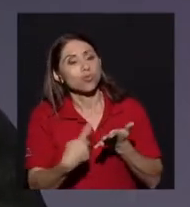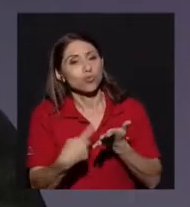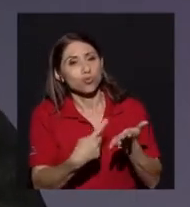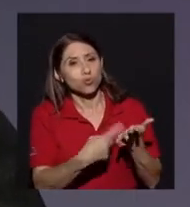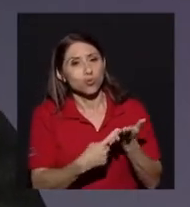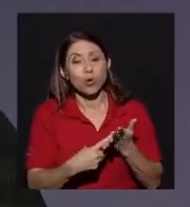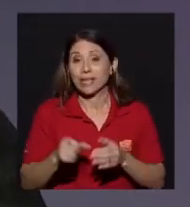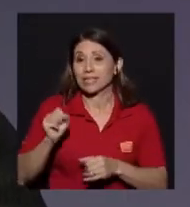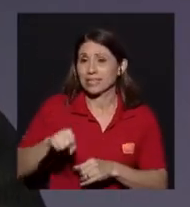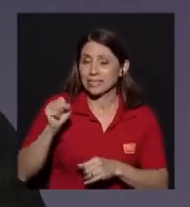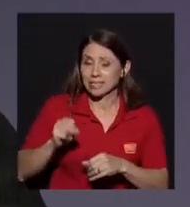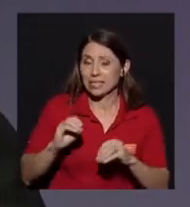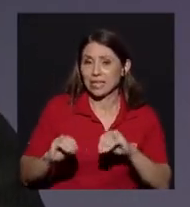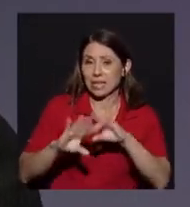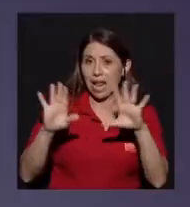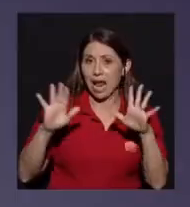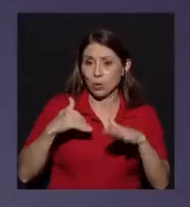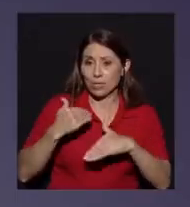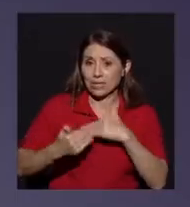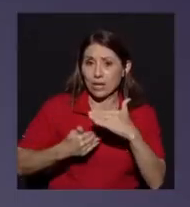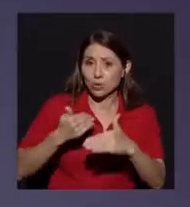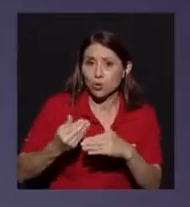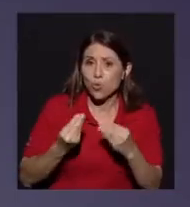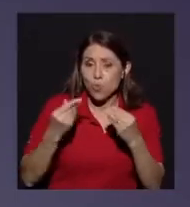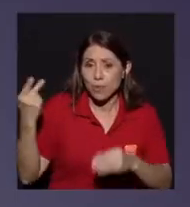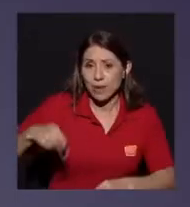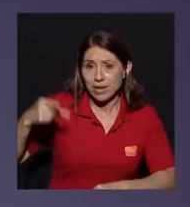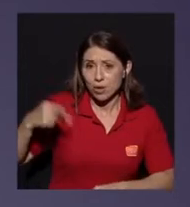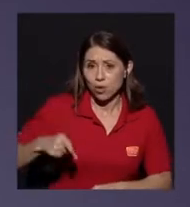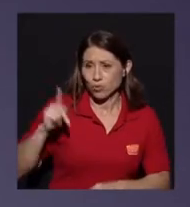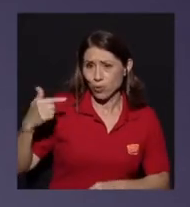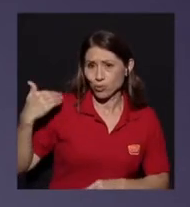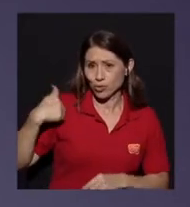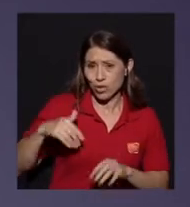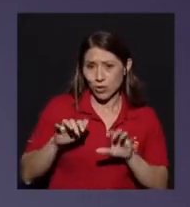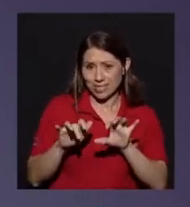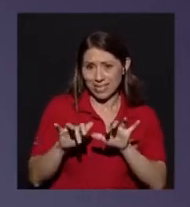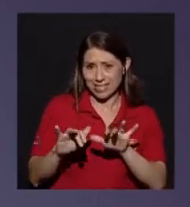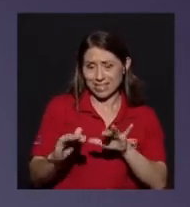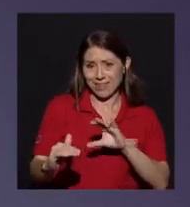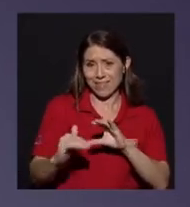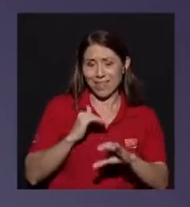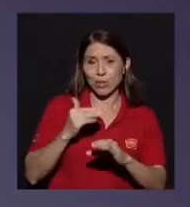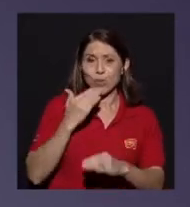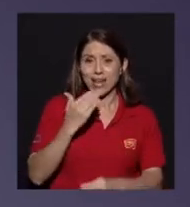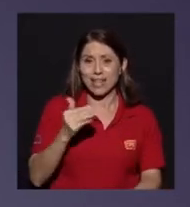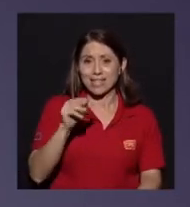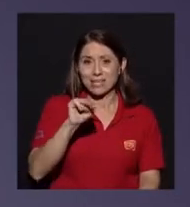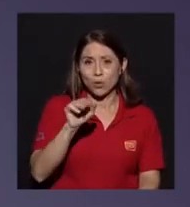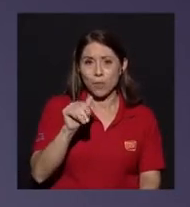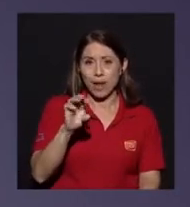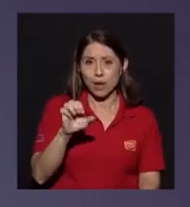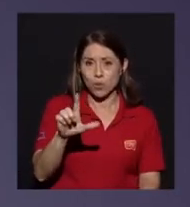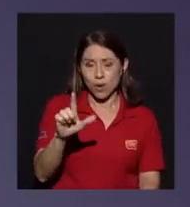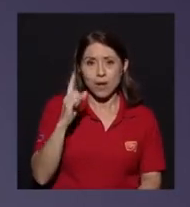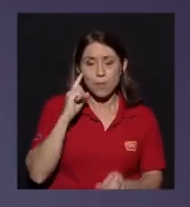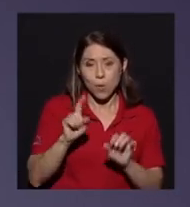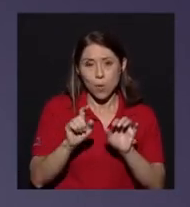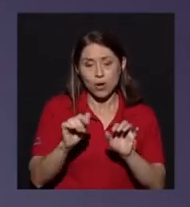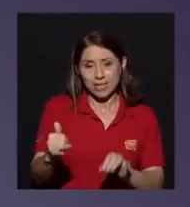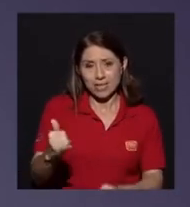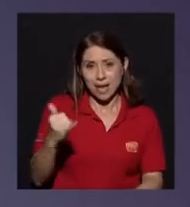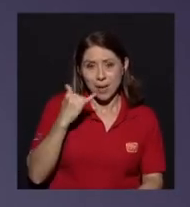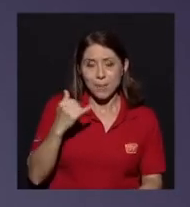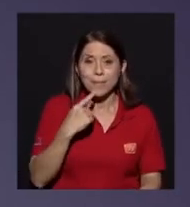que se ha construido y que es muy peligroso hay un señor que nos está escribiendo muchas gracias a este don manuel por escribir por llamarnos